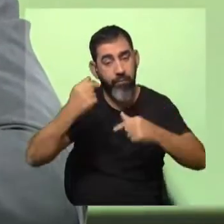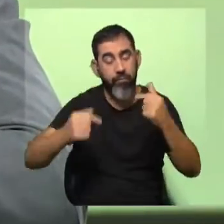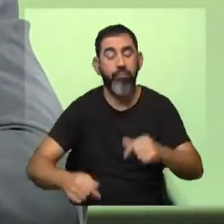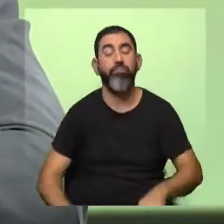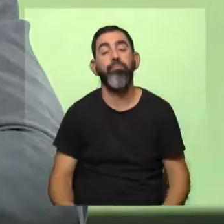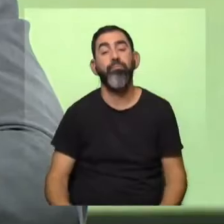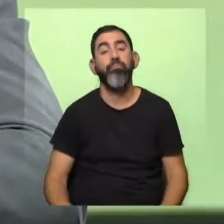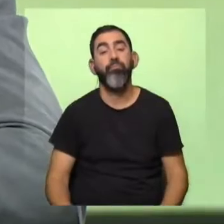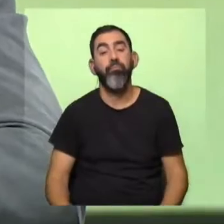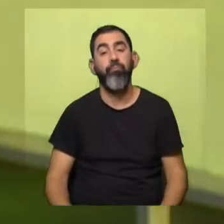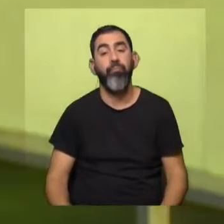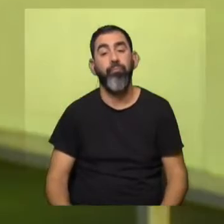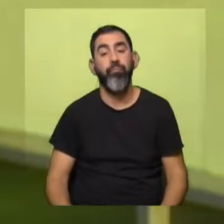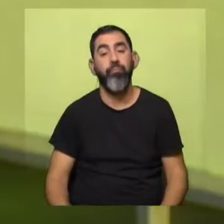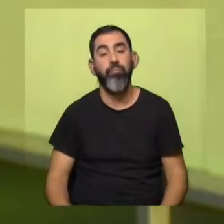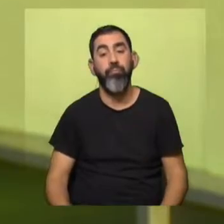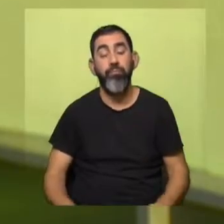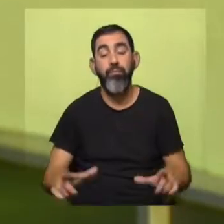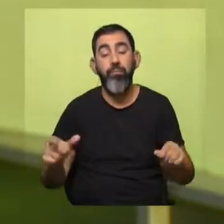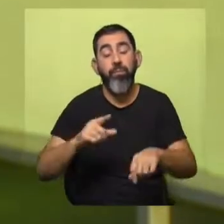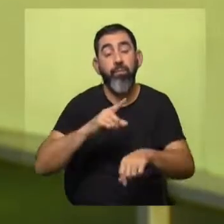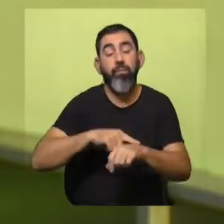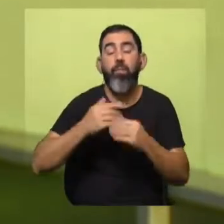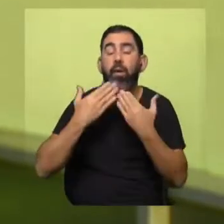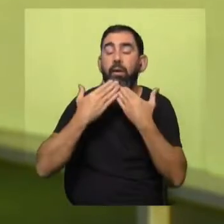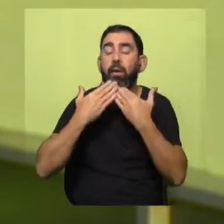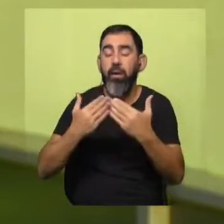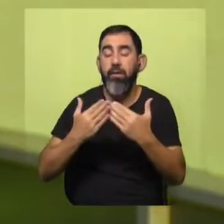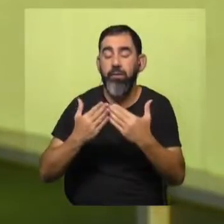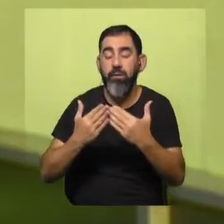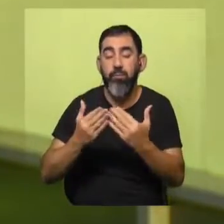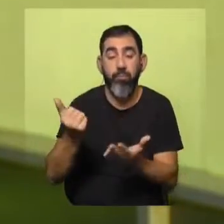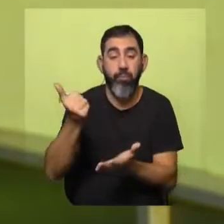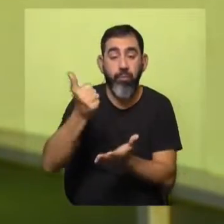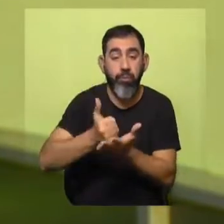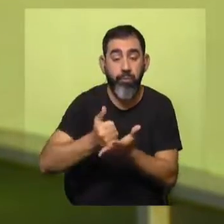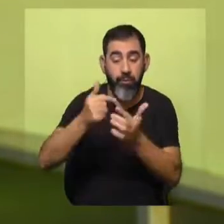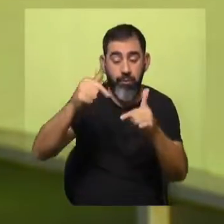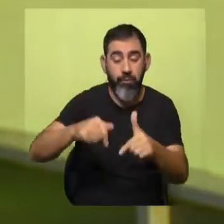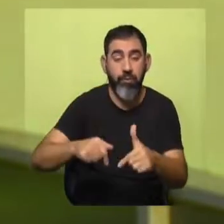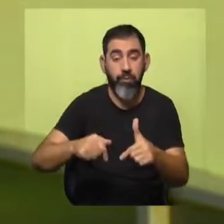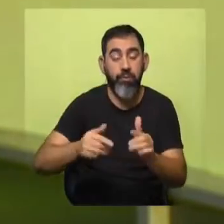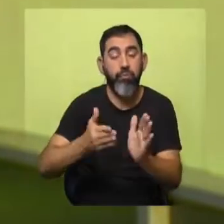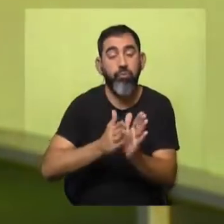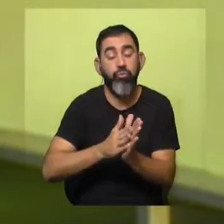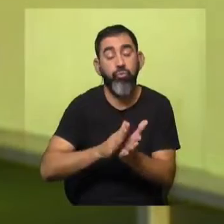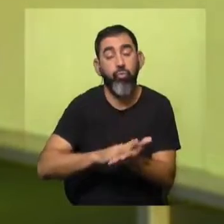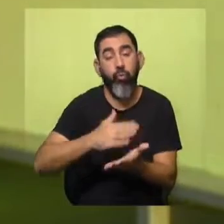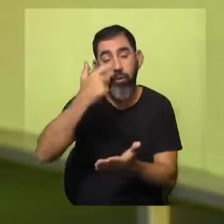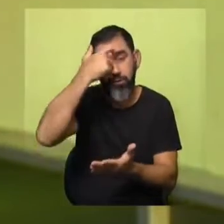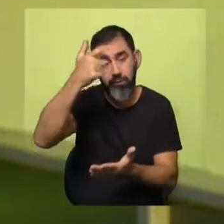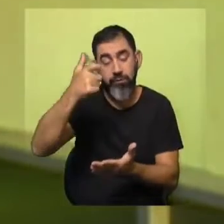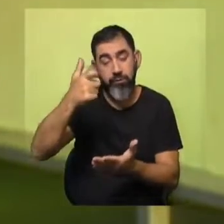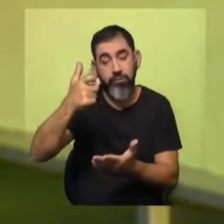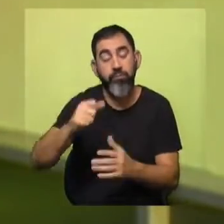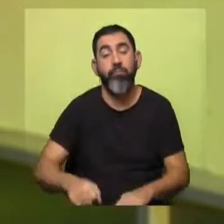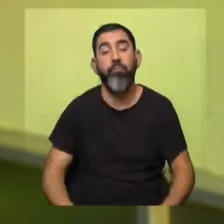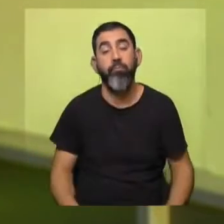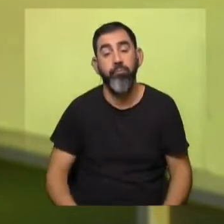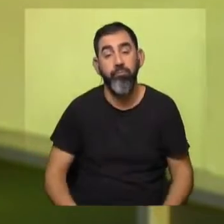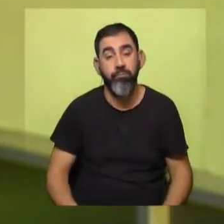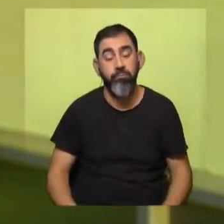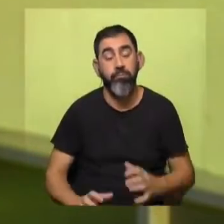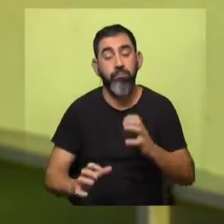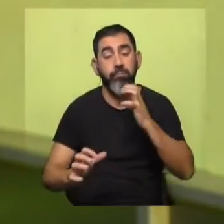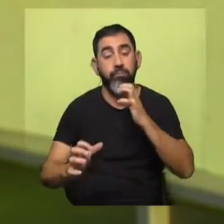multidisciplinarios. Bueno. Gabriel, se nos voló el tiempo, te agradecemos muchísimo que nos hayas venido a acompañar a Sobre Ciencia, abrir la puerta de esta energía